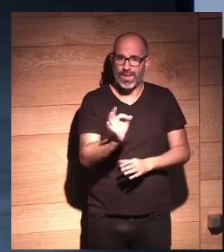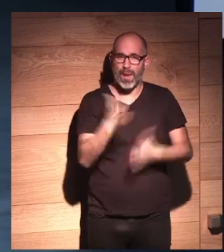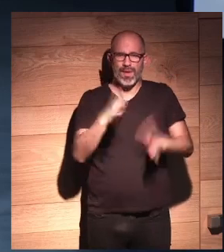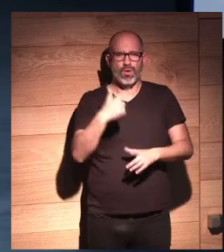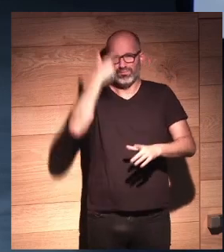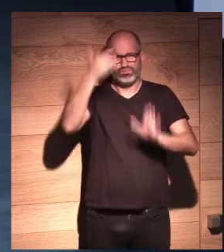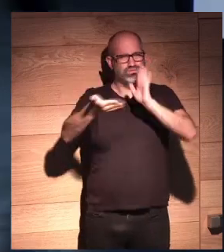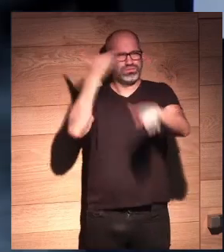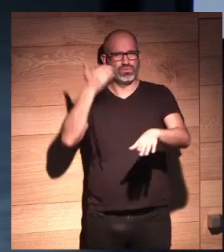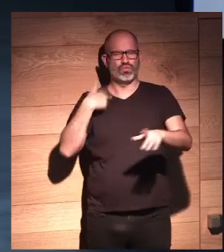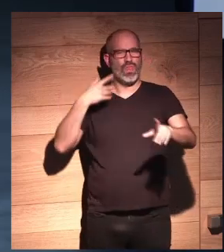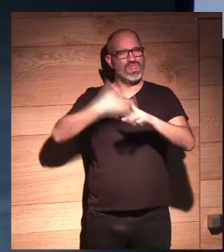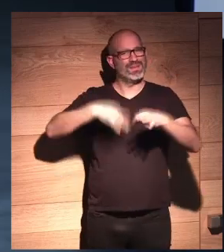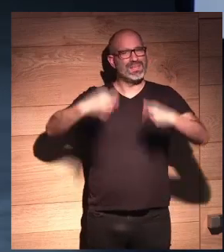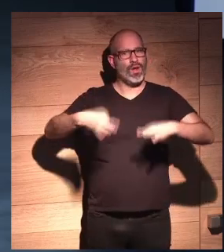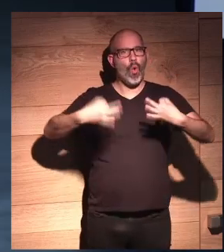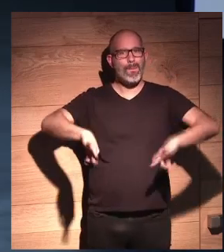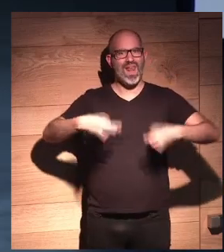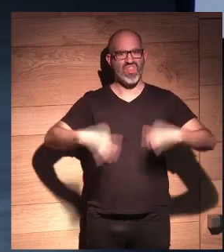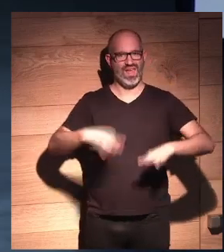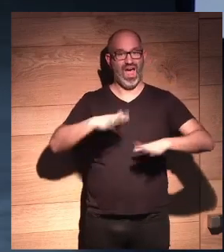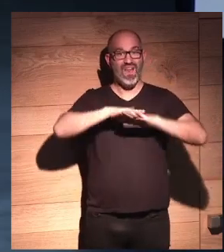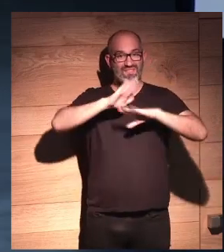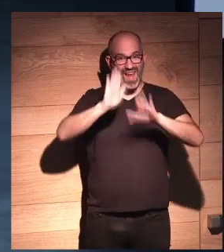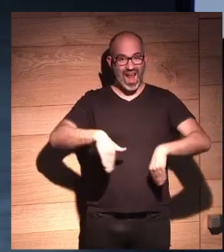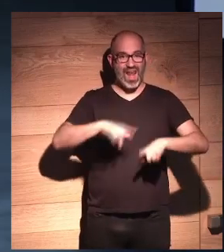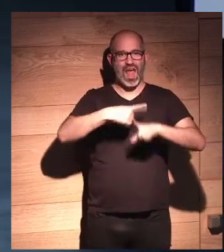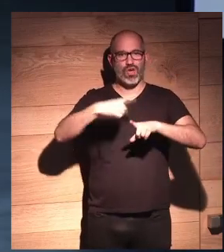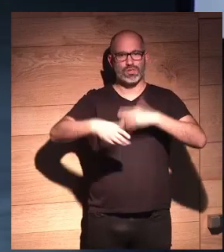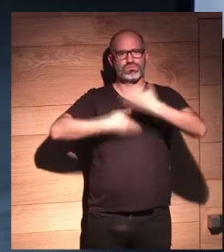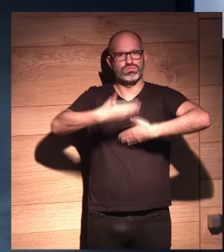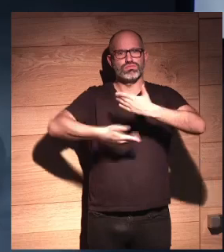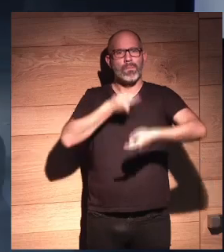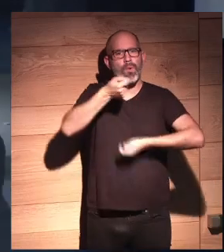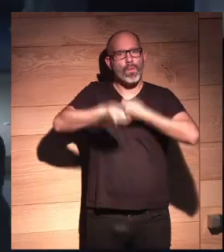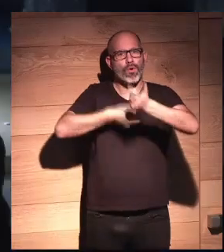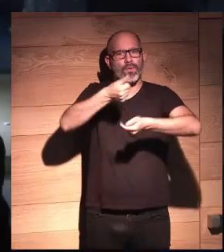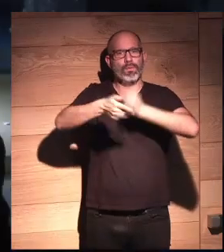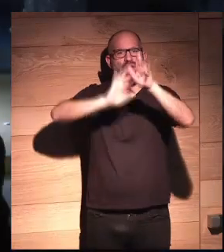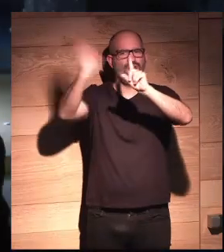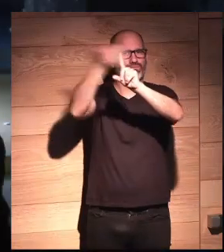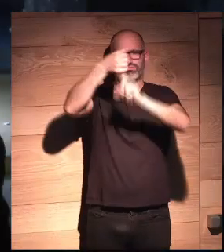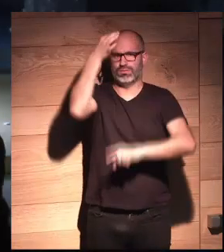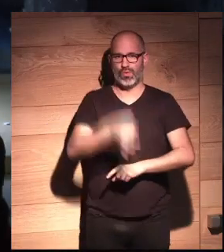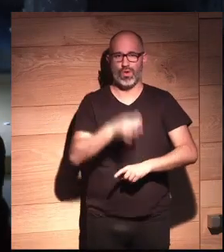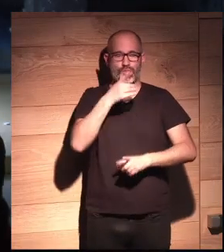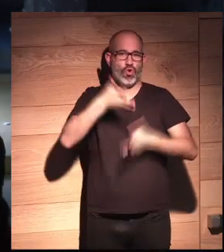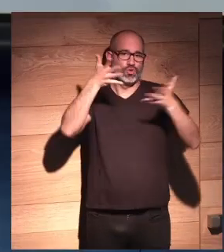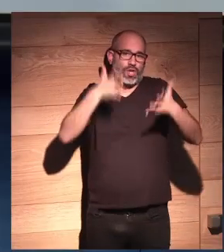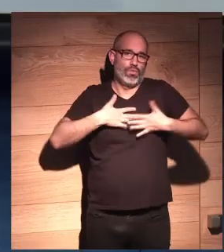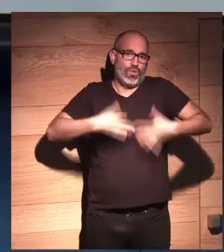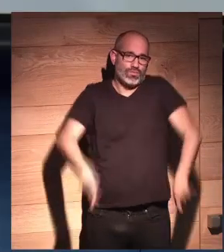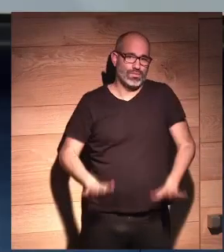sobre todo hay que ir con bastante humildad, y las cosas terminan saliendo. O sea que ese es mi único consejo que puedo daros, y poco más puedo